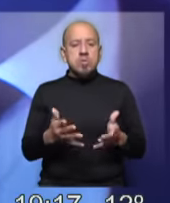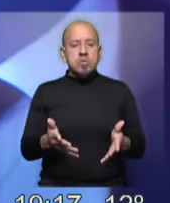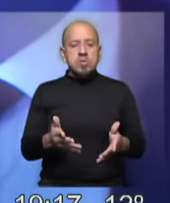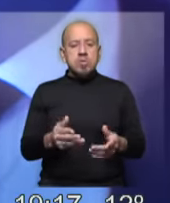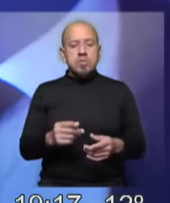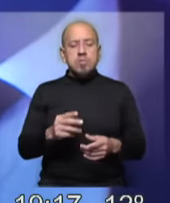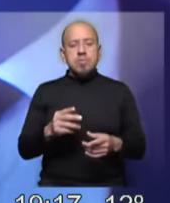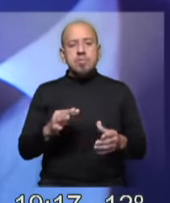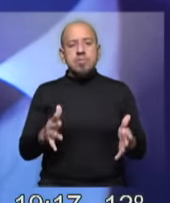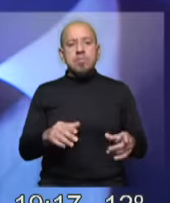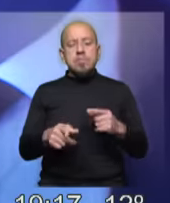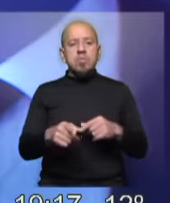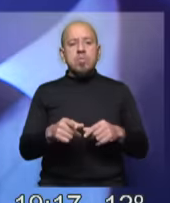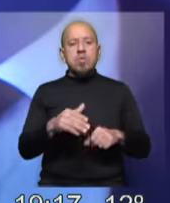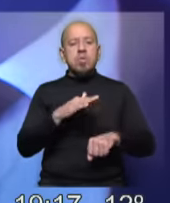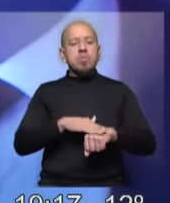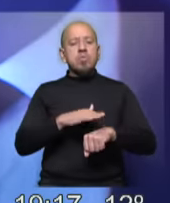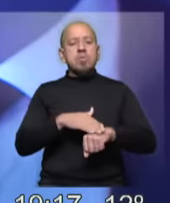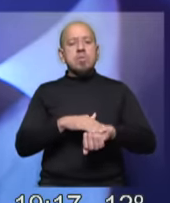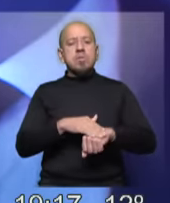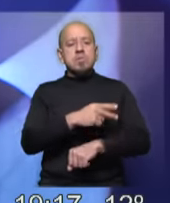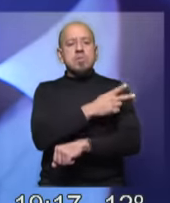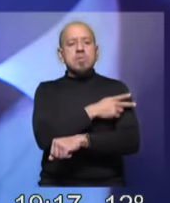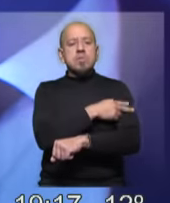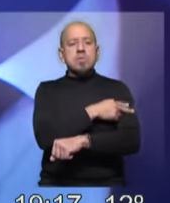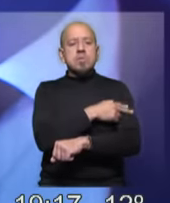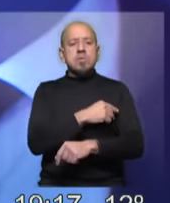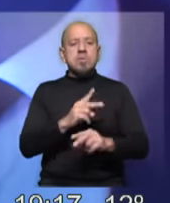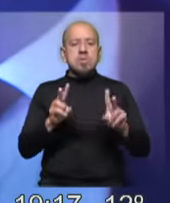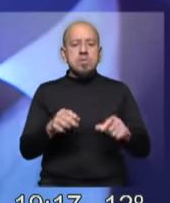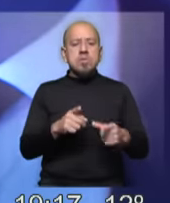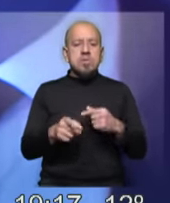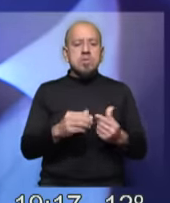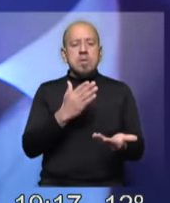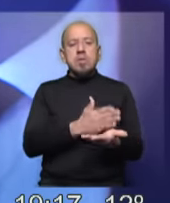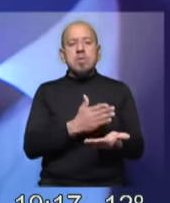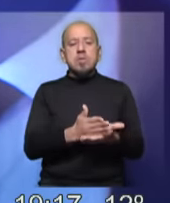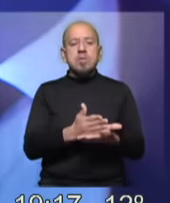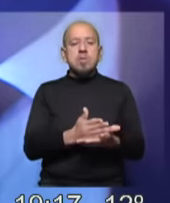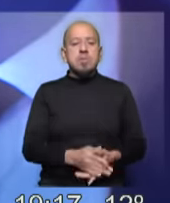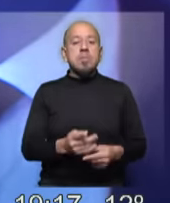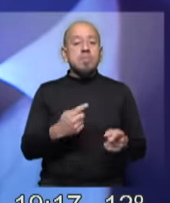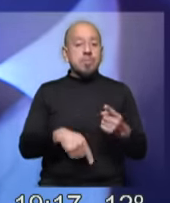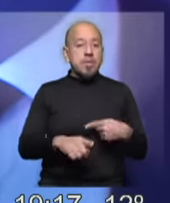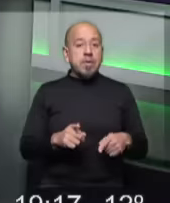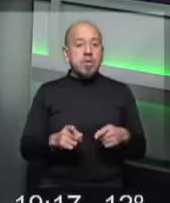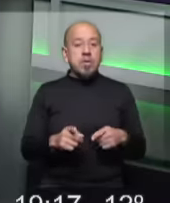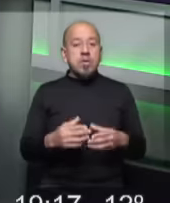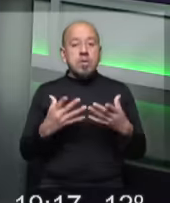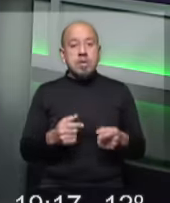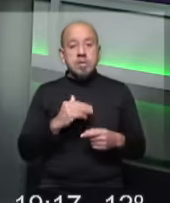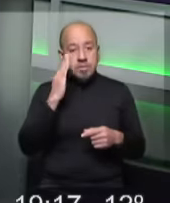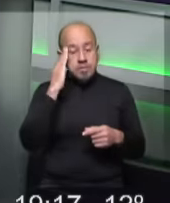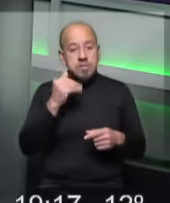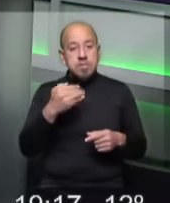web de Cancillería, como encargado de asuntos limítrofes y fronteras. Pero lo que quería saber Bustillo, en